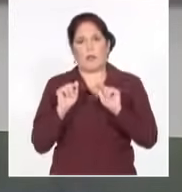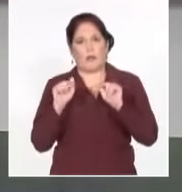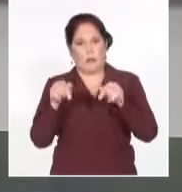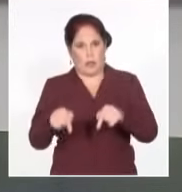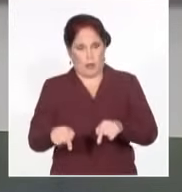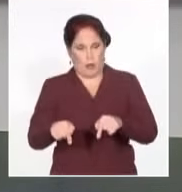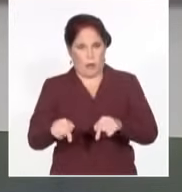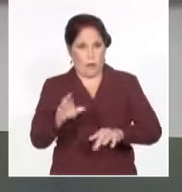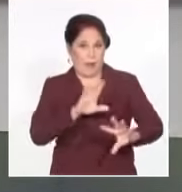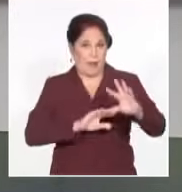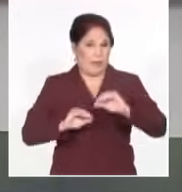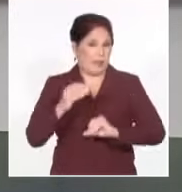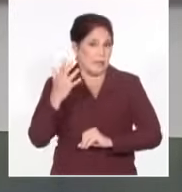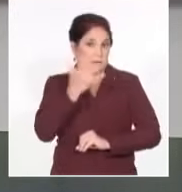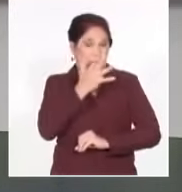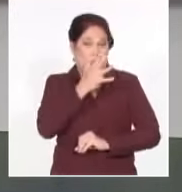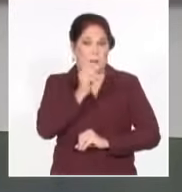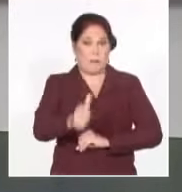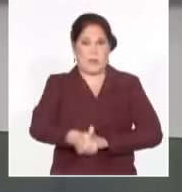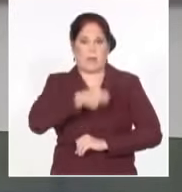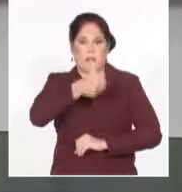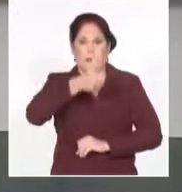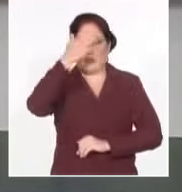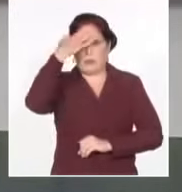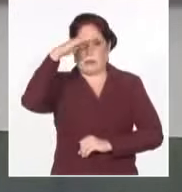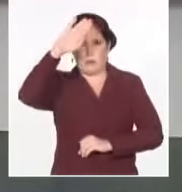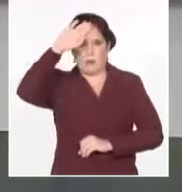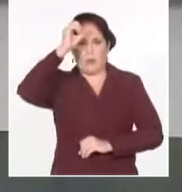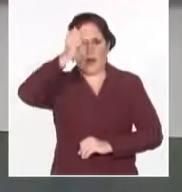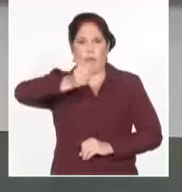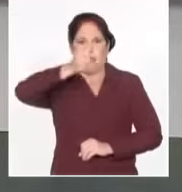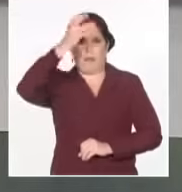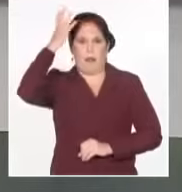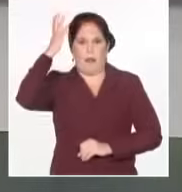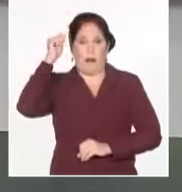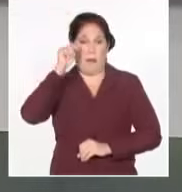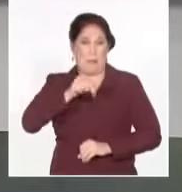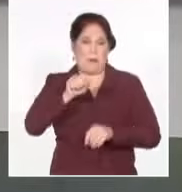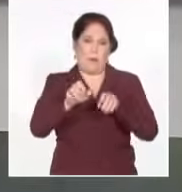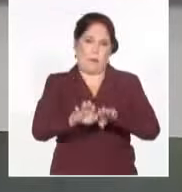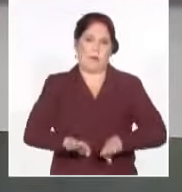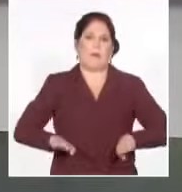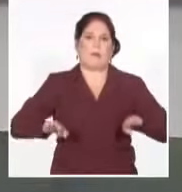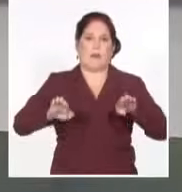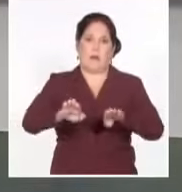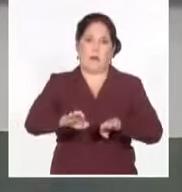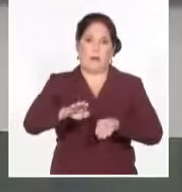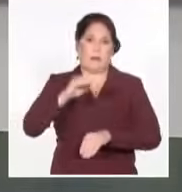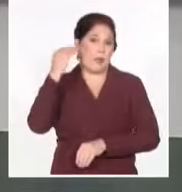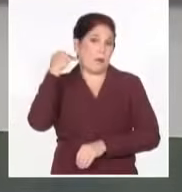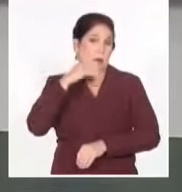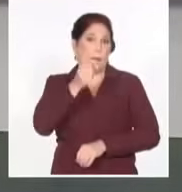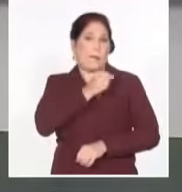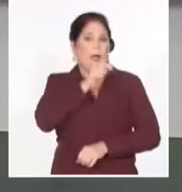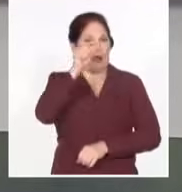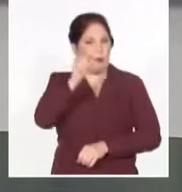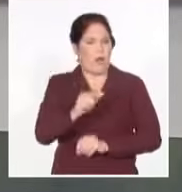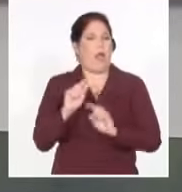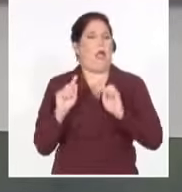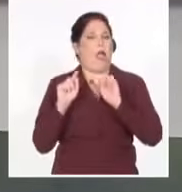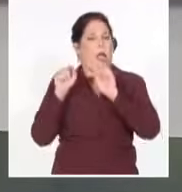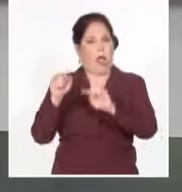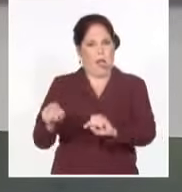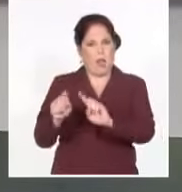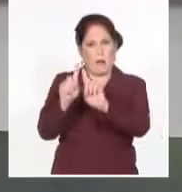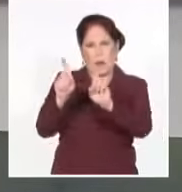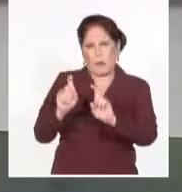diálogo del primer secretario del Comité Central del Partido y presidente de la República de Cuba, Miguel Díaz-Canel Bermúdez, con la periodista Arlene Rodríguez Derivet sobre